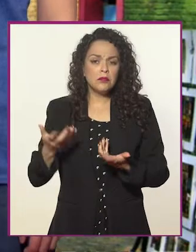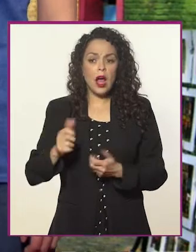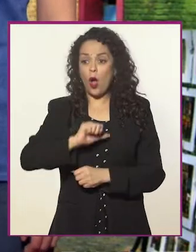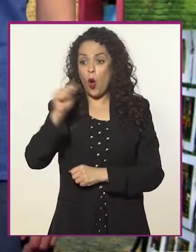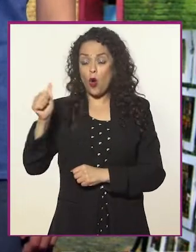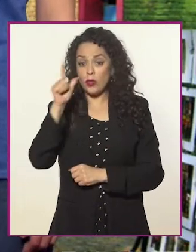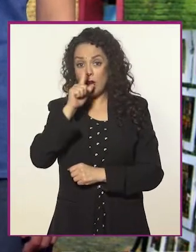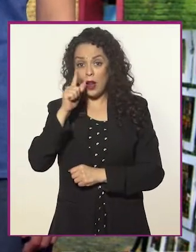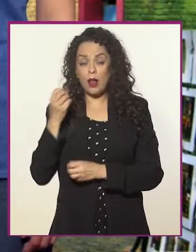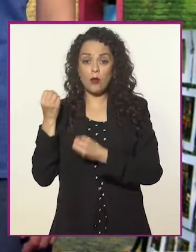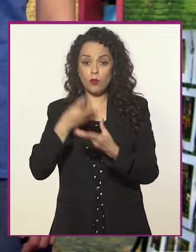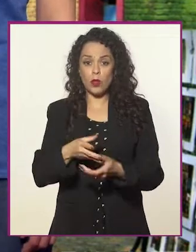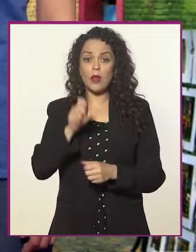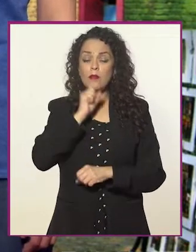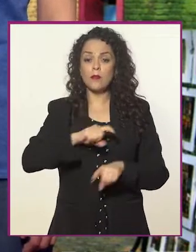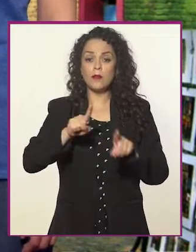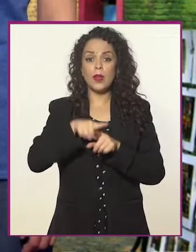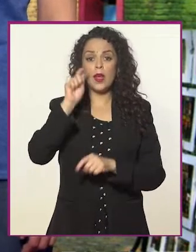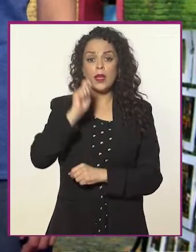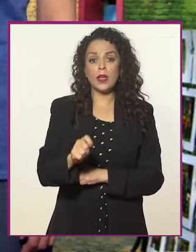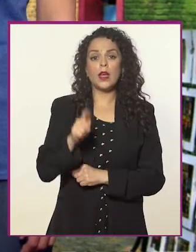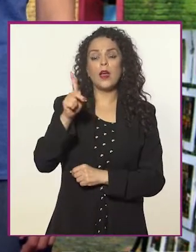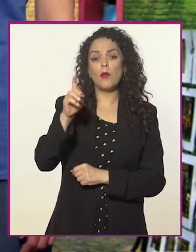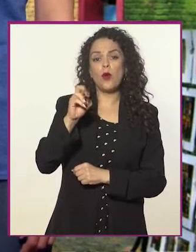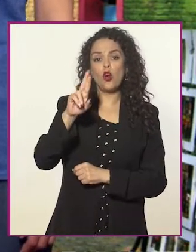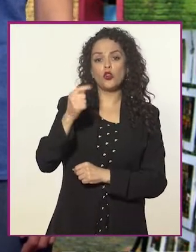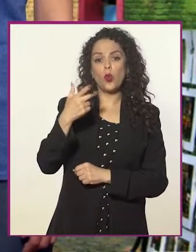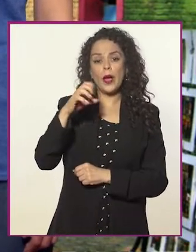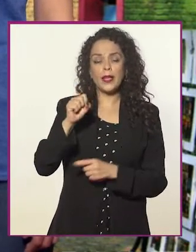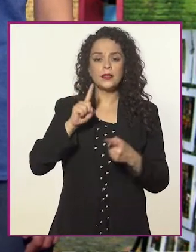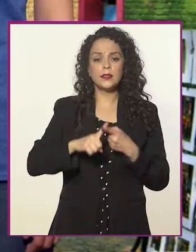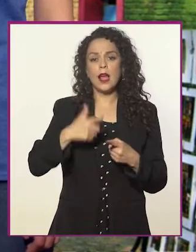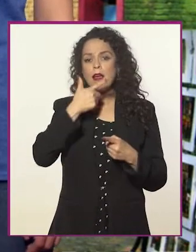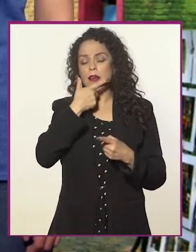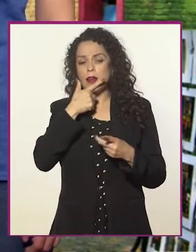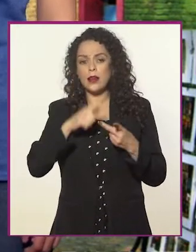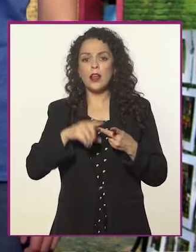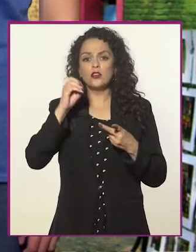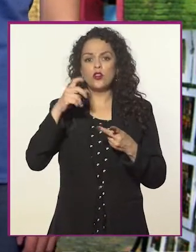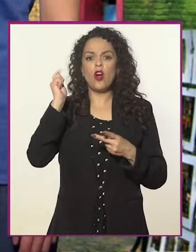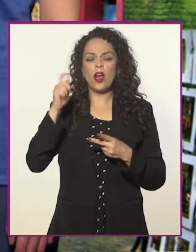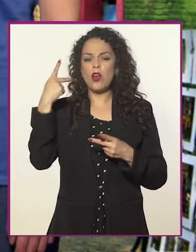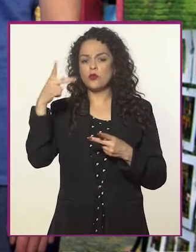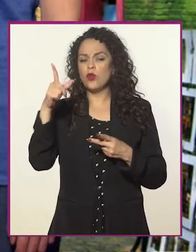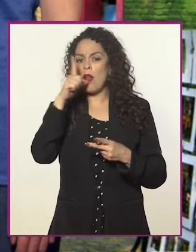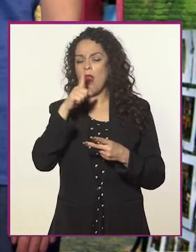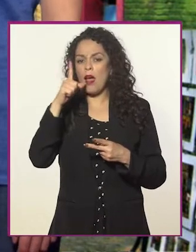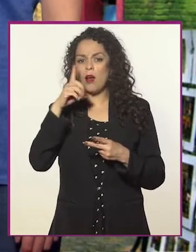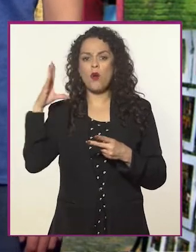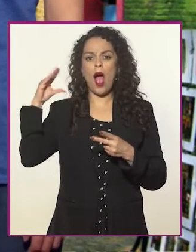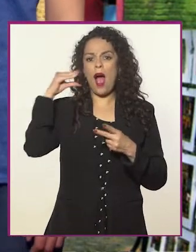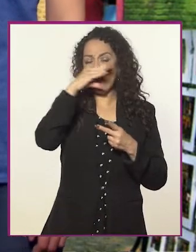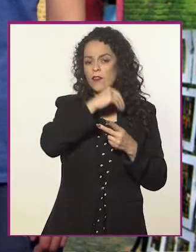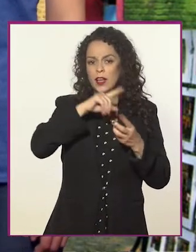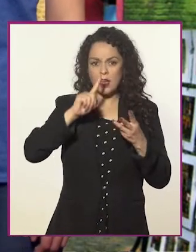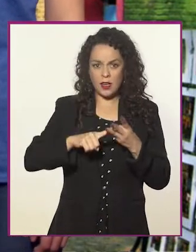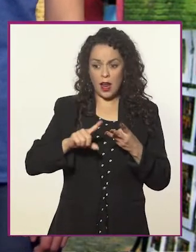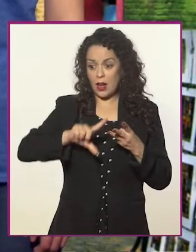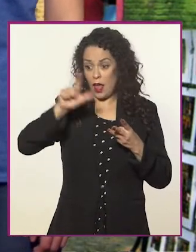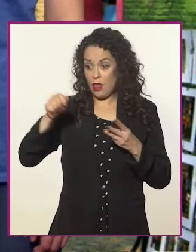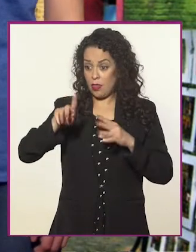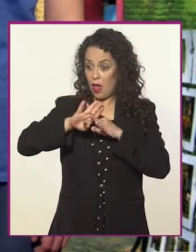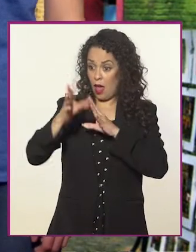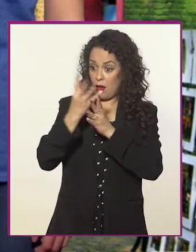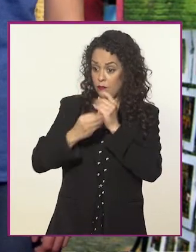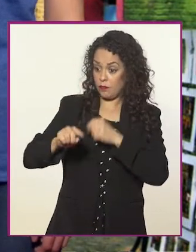otras lenguas, como el portugués o el inglés o palabras de lenguas africanas. Y conforme los migrantes se fueron hacia otras